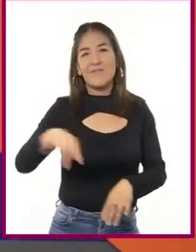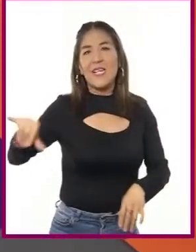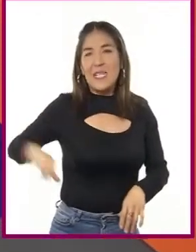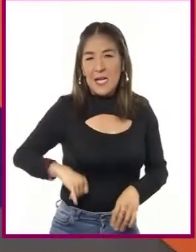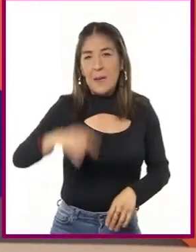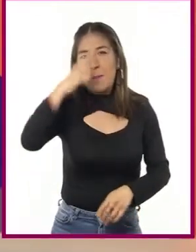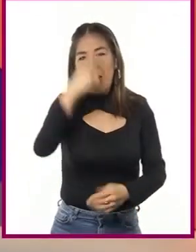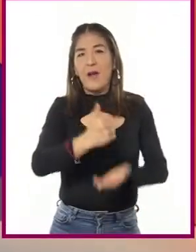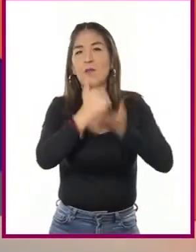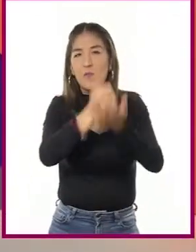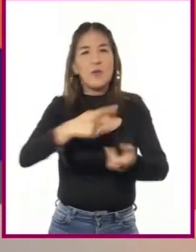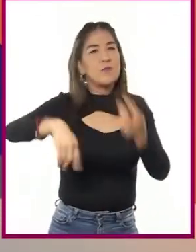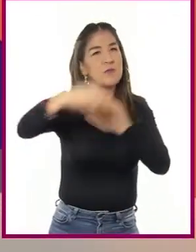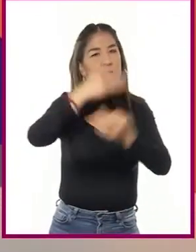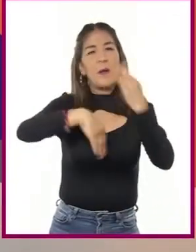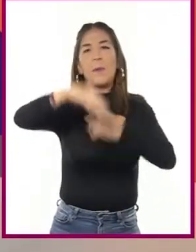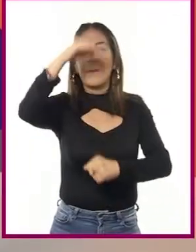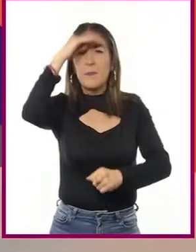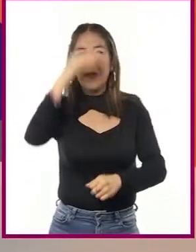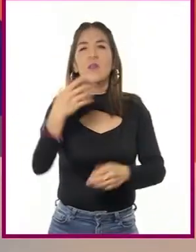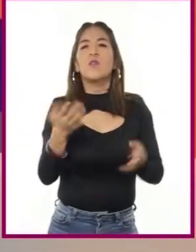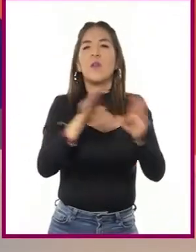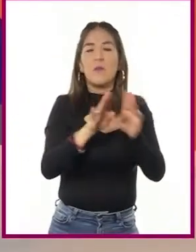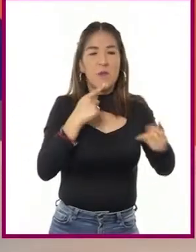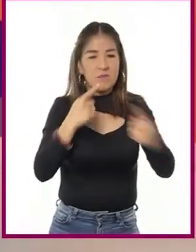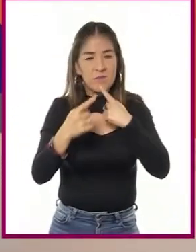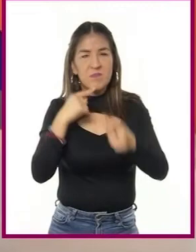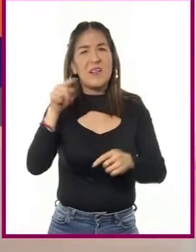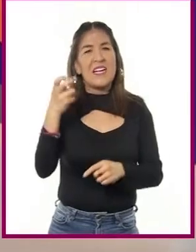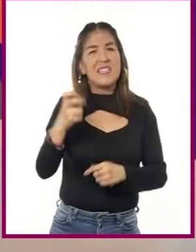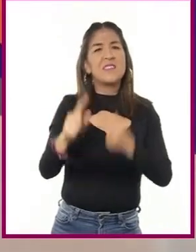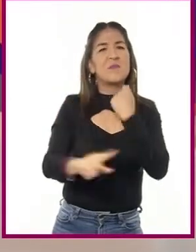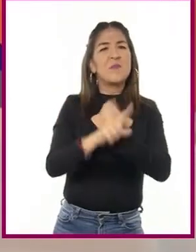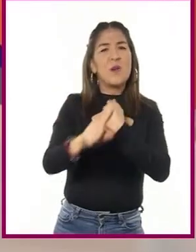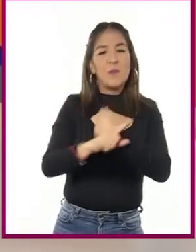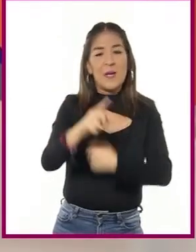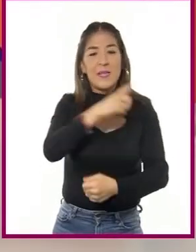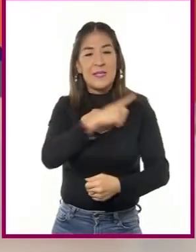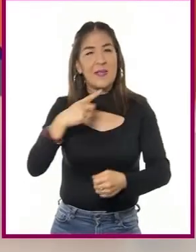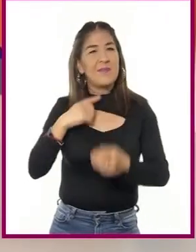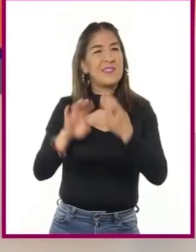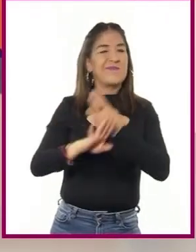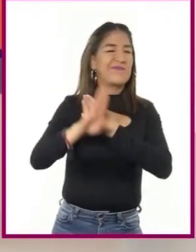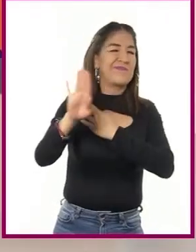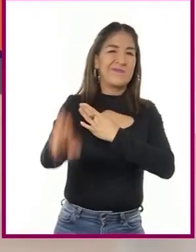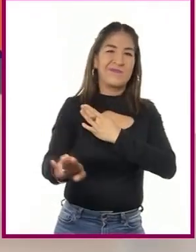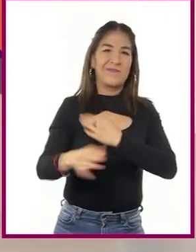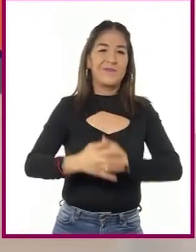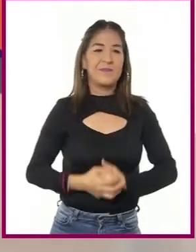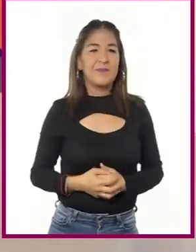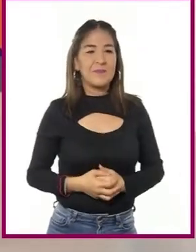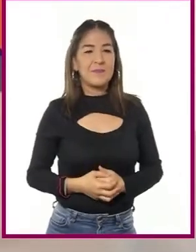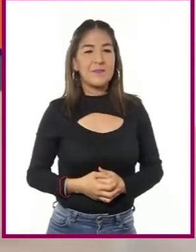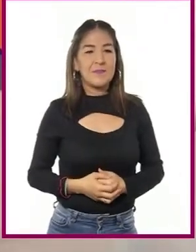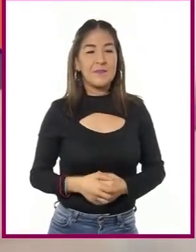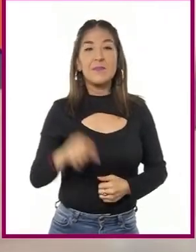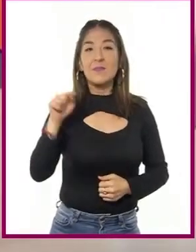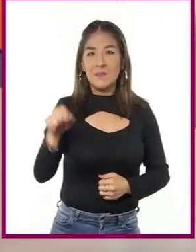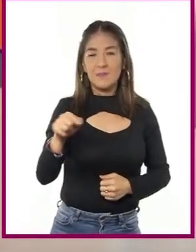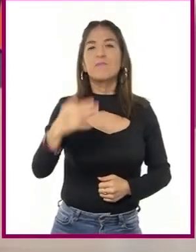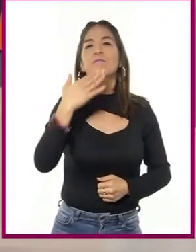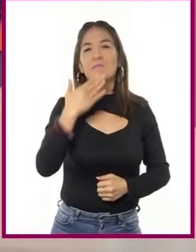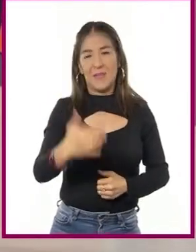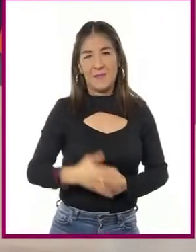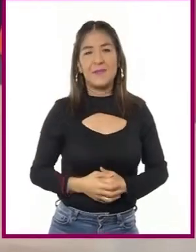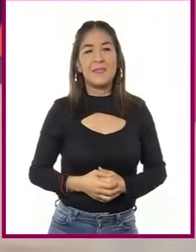nos ayuda a tomar conciencia y a ser críticos de aquellas situaciones que debemos evitar. Estás en lo